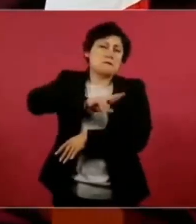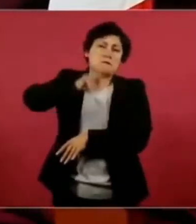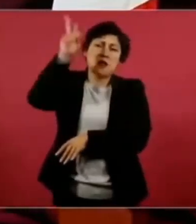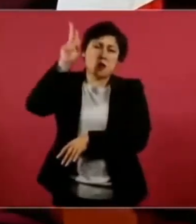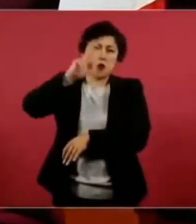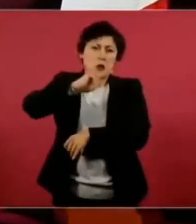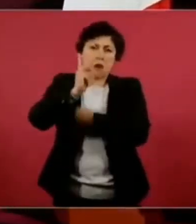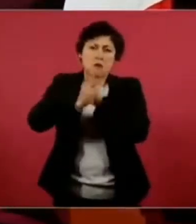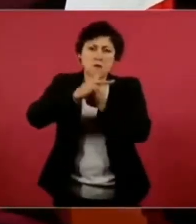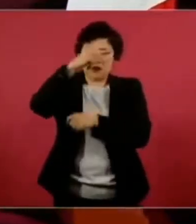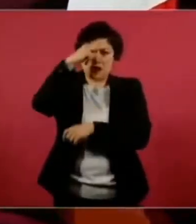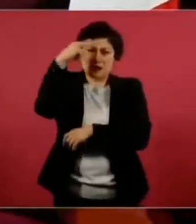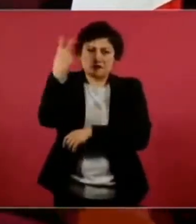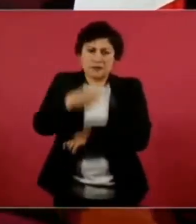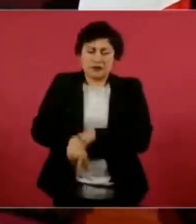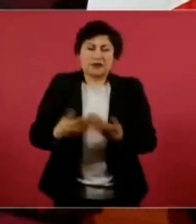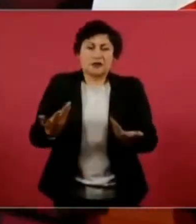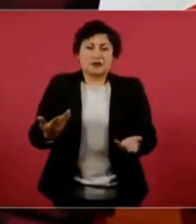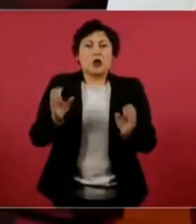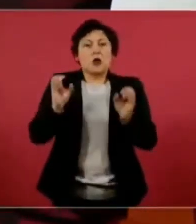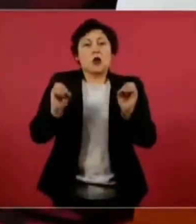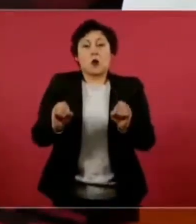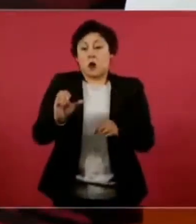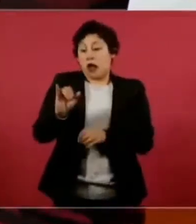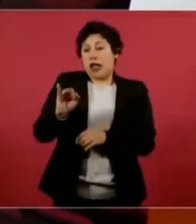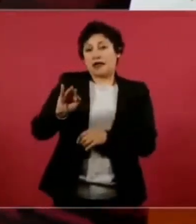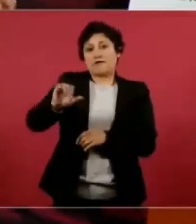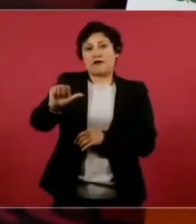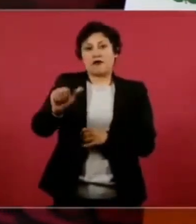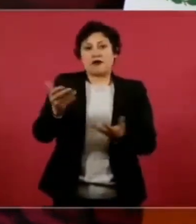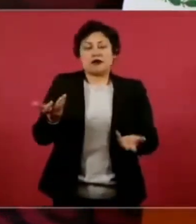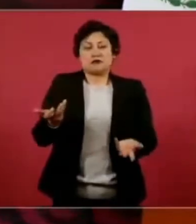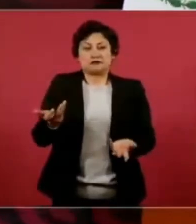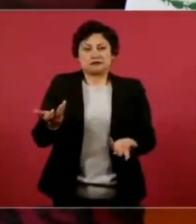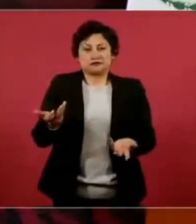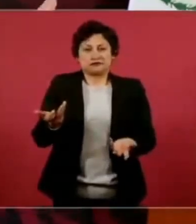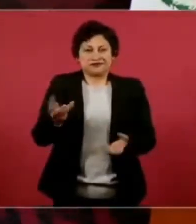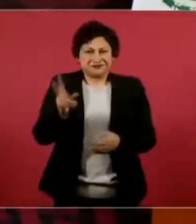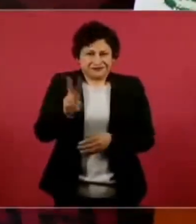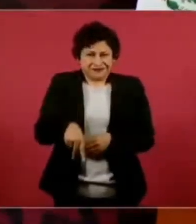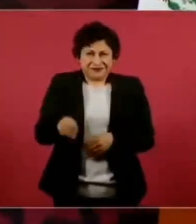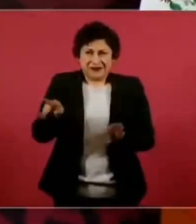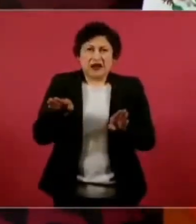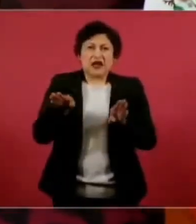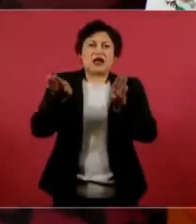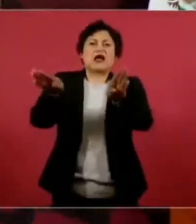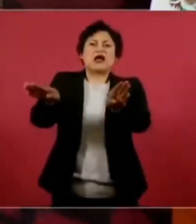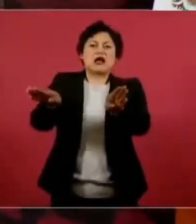El aeropuerto Felipe Ángeles, que decían que espantaban,